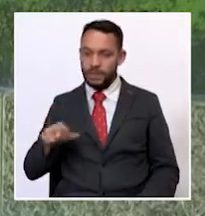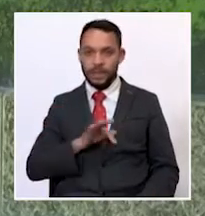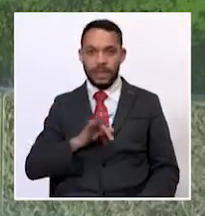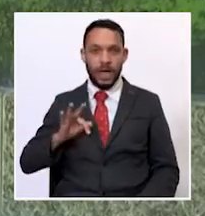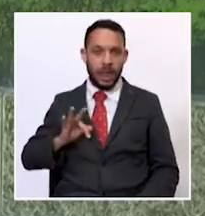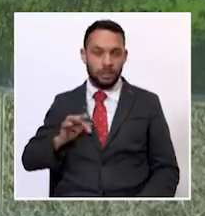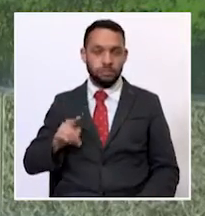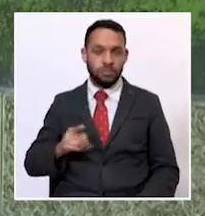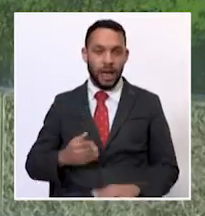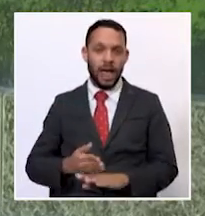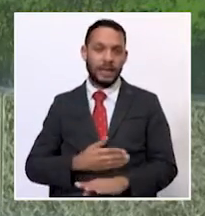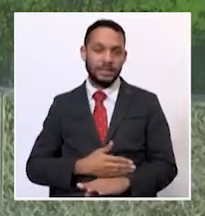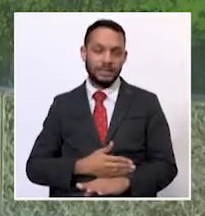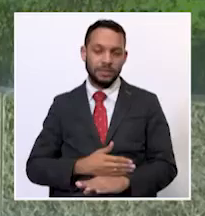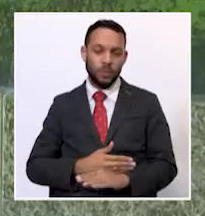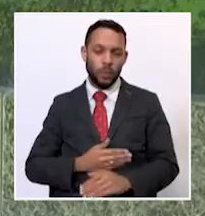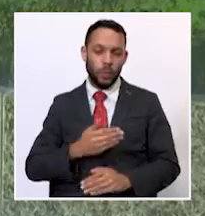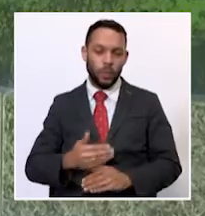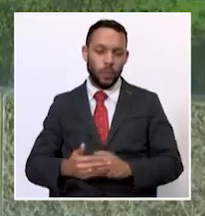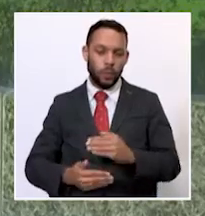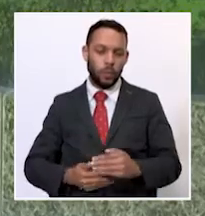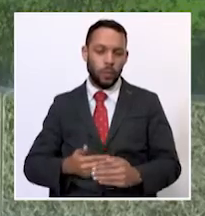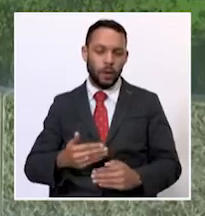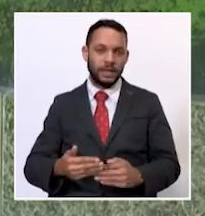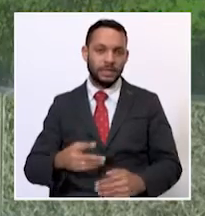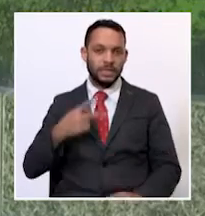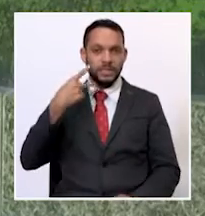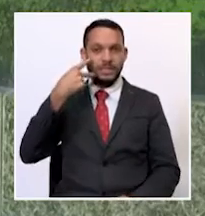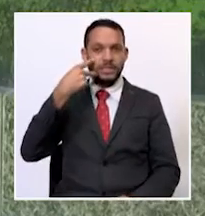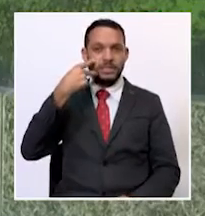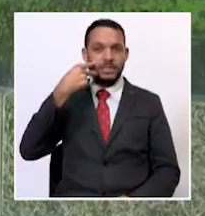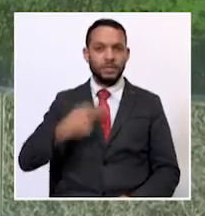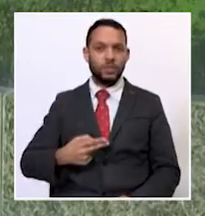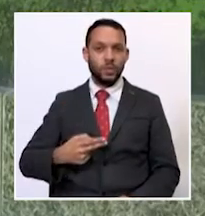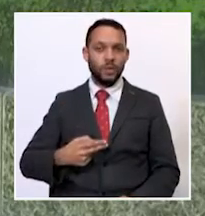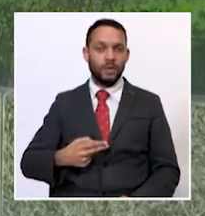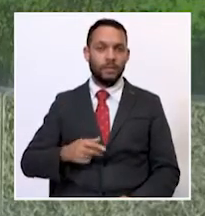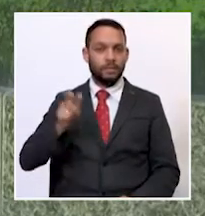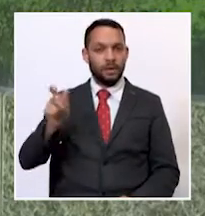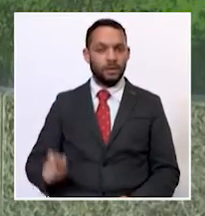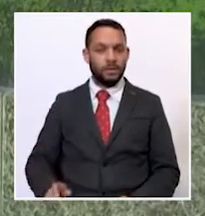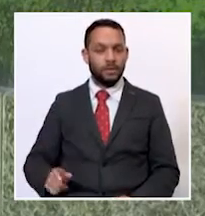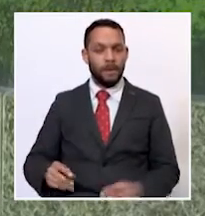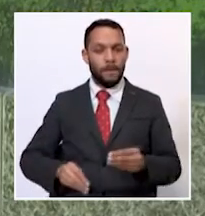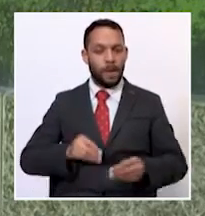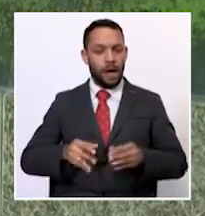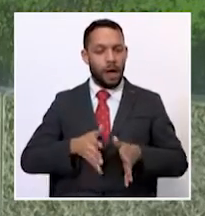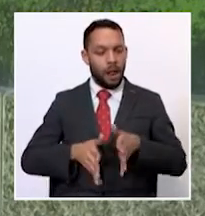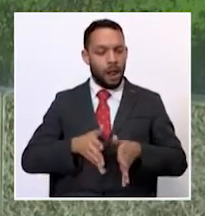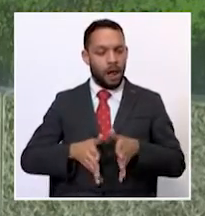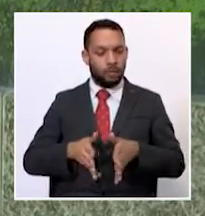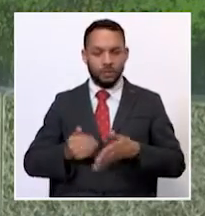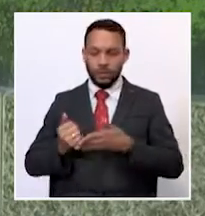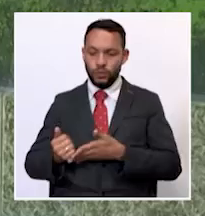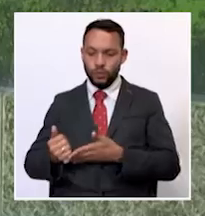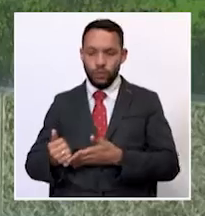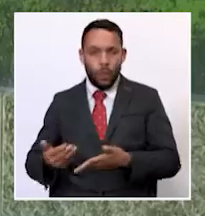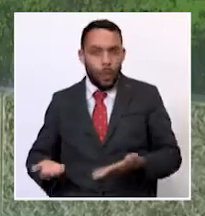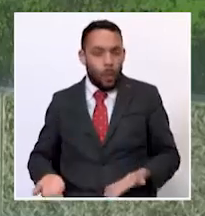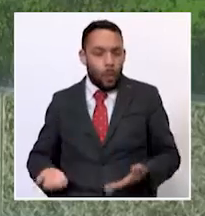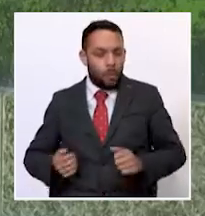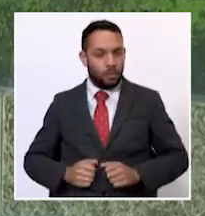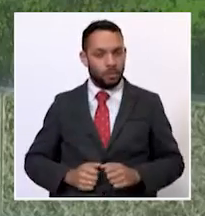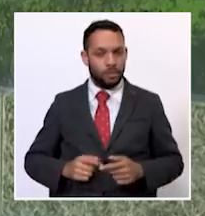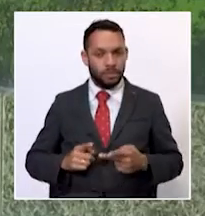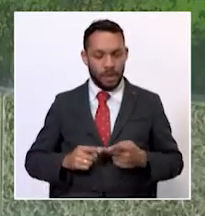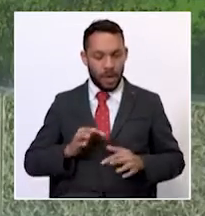pues tuvo que haber existido una historia clínica. ¿Qué movimiento le podré yo hacer a Juan José? ¿Qué terapia